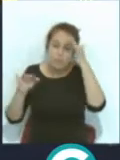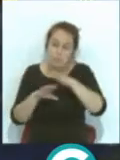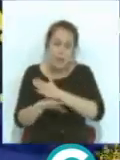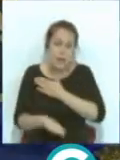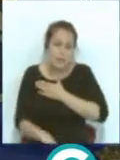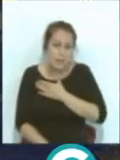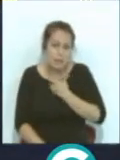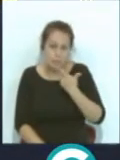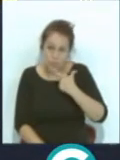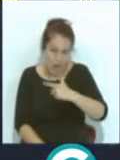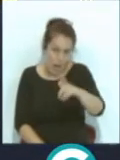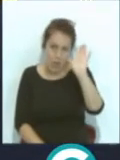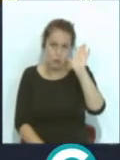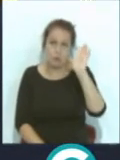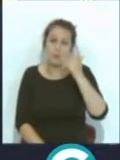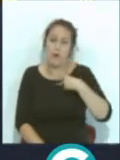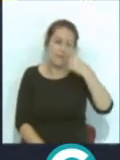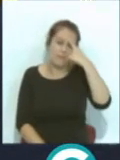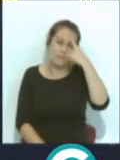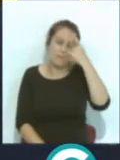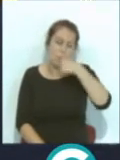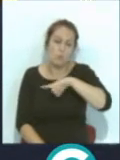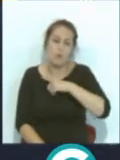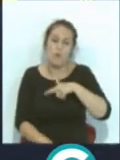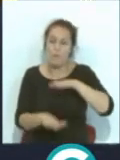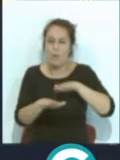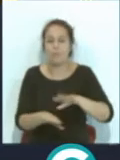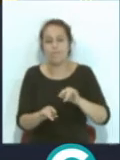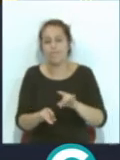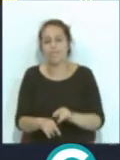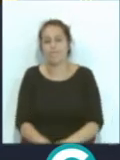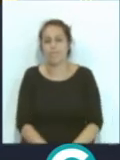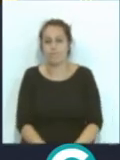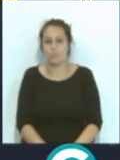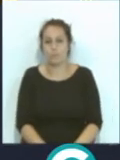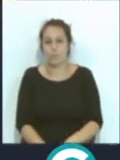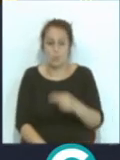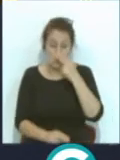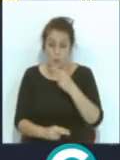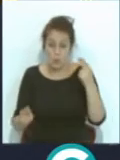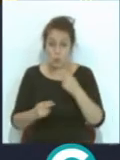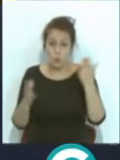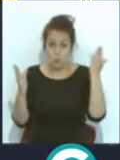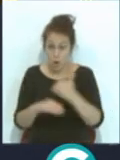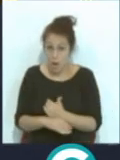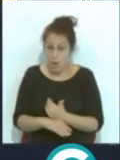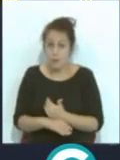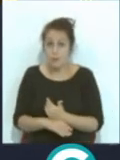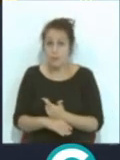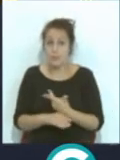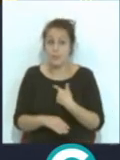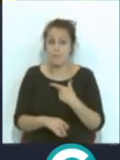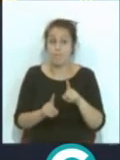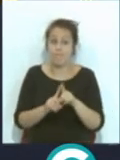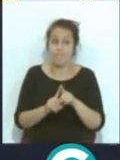lejana. Bueno, nosotros echamos de menos a nuestra gente, sí. El no público tiene las dos